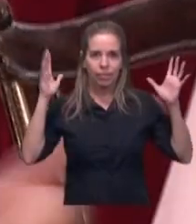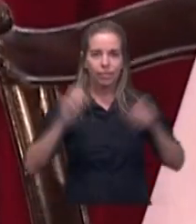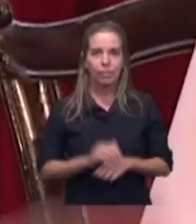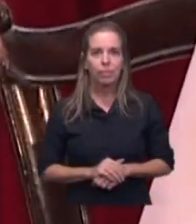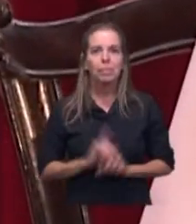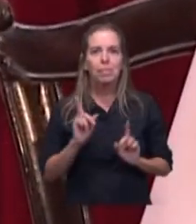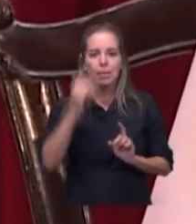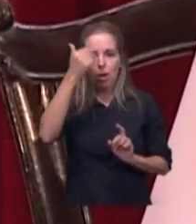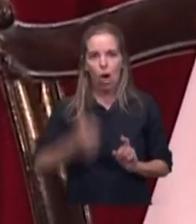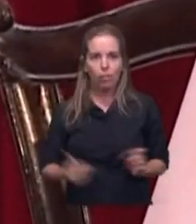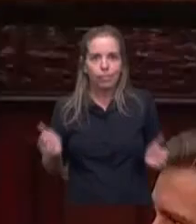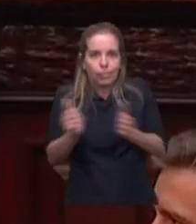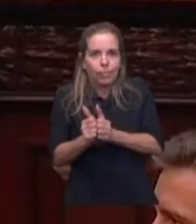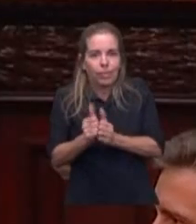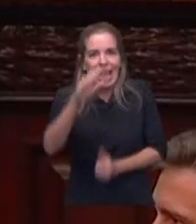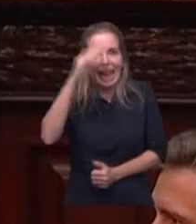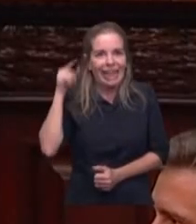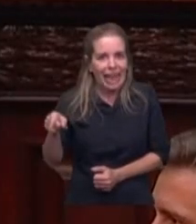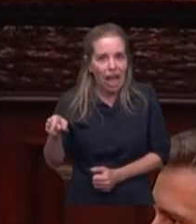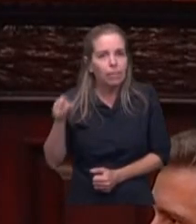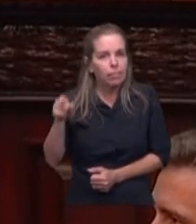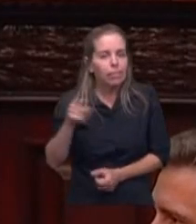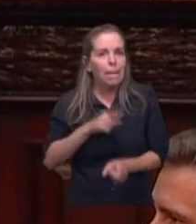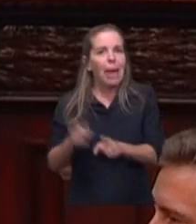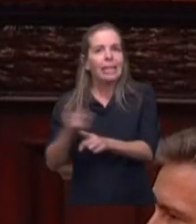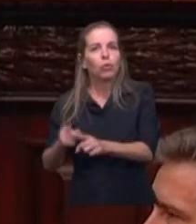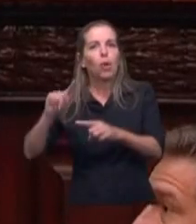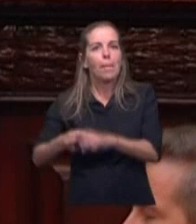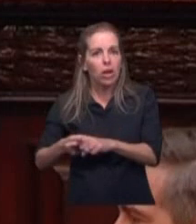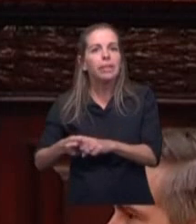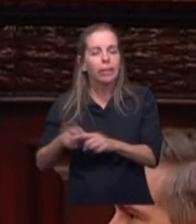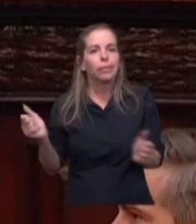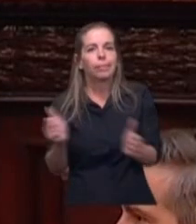El que está al lado de Cristina cuando es perseguida injustamente.